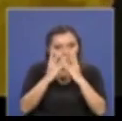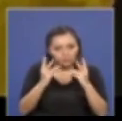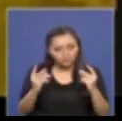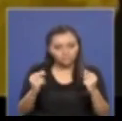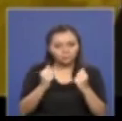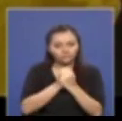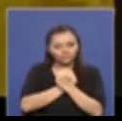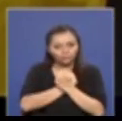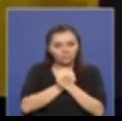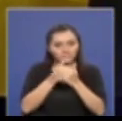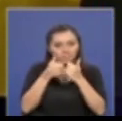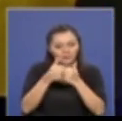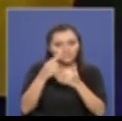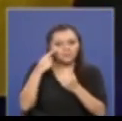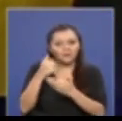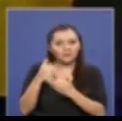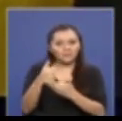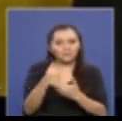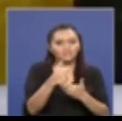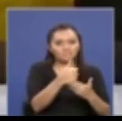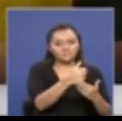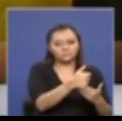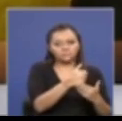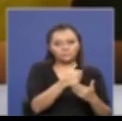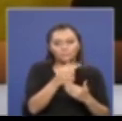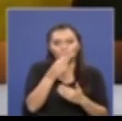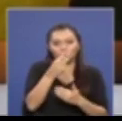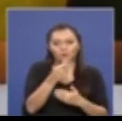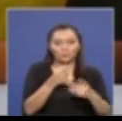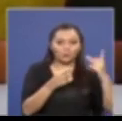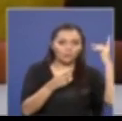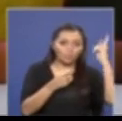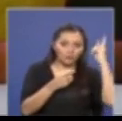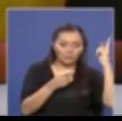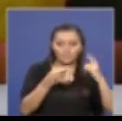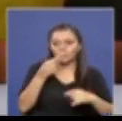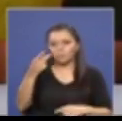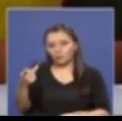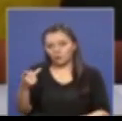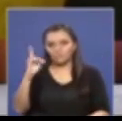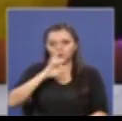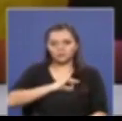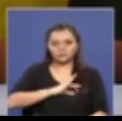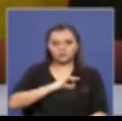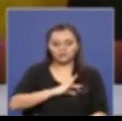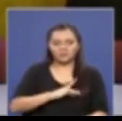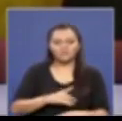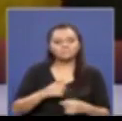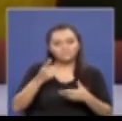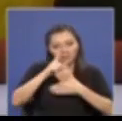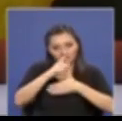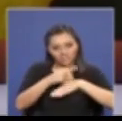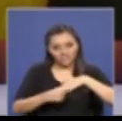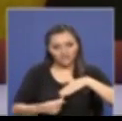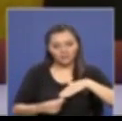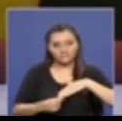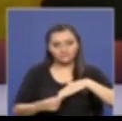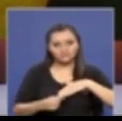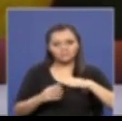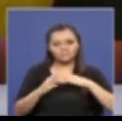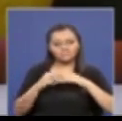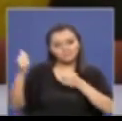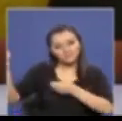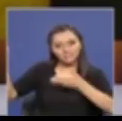más fraterna posible y para beneficio de los pueblos bolivianos, del pueblo chileno, del pueblo